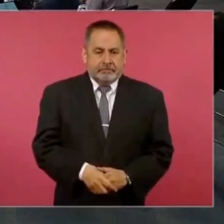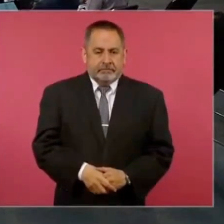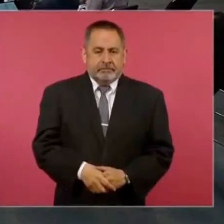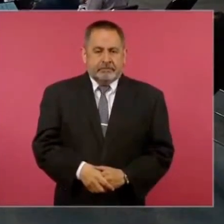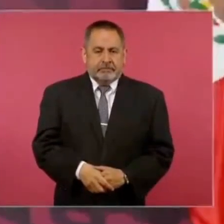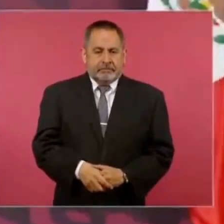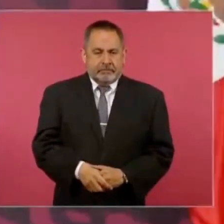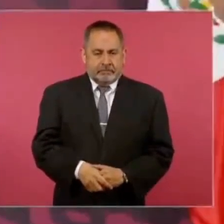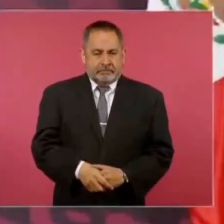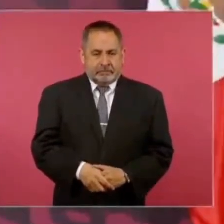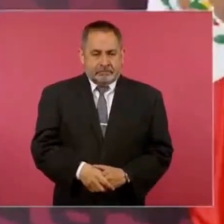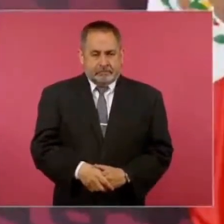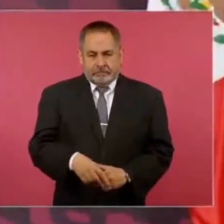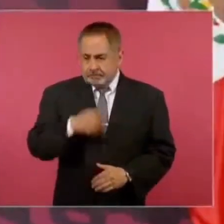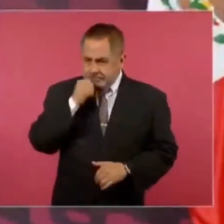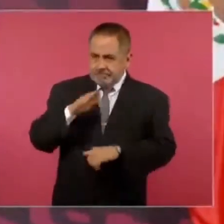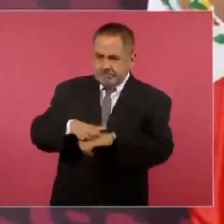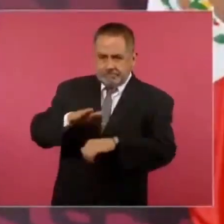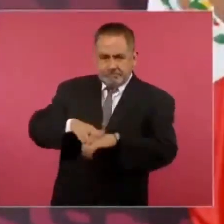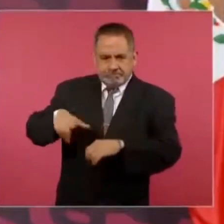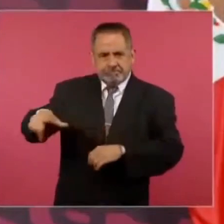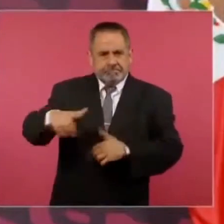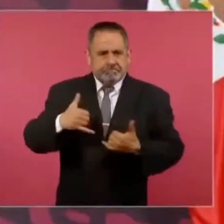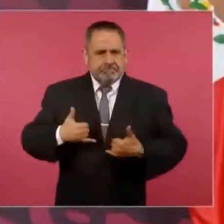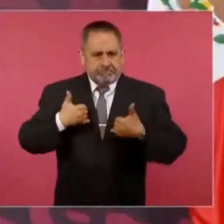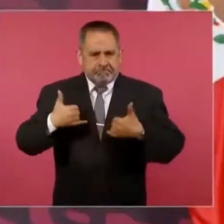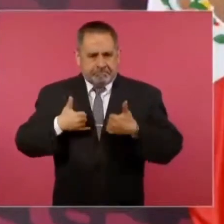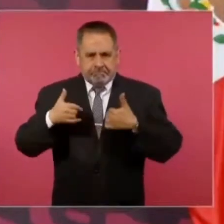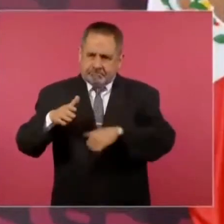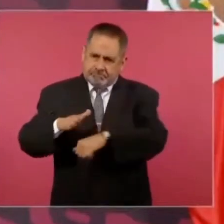Todo eso también para los jóvenes.